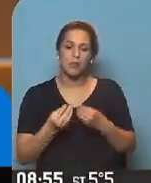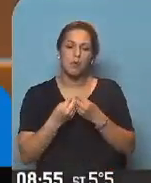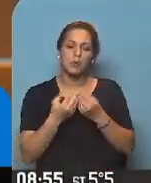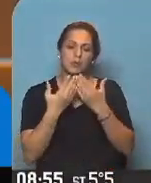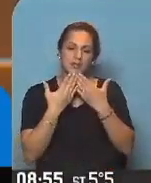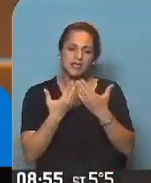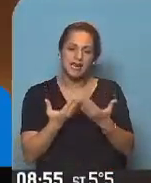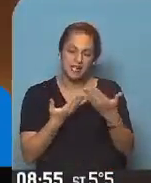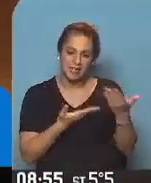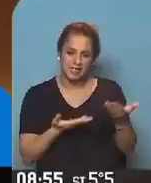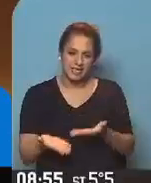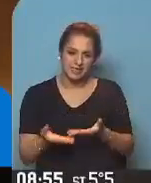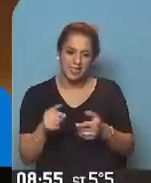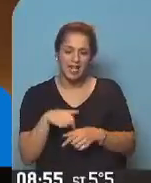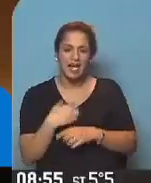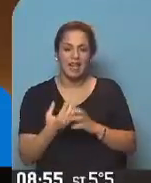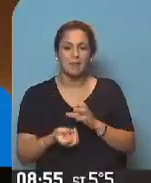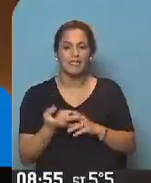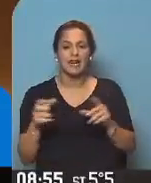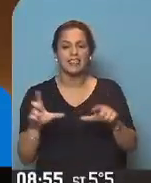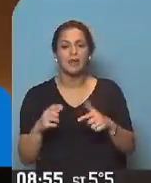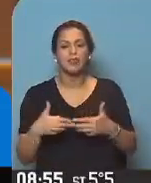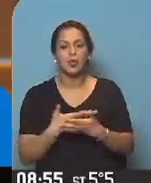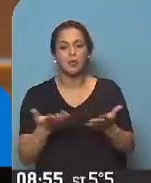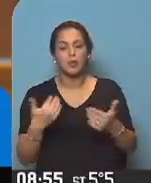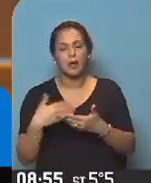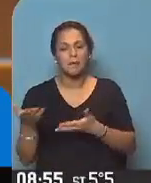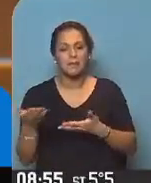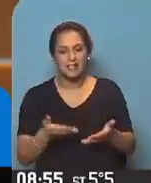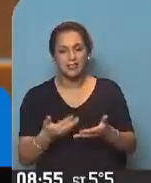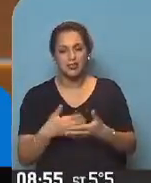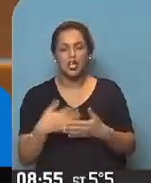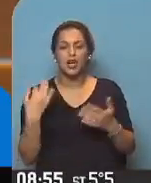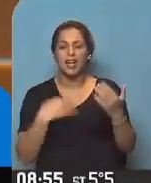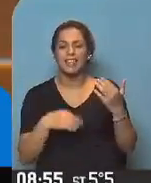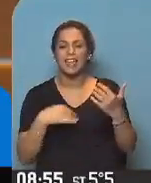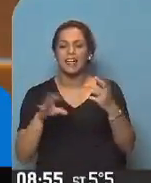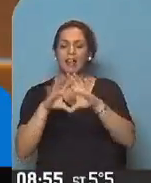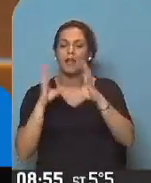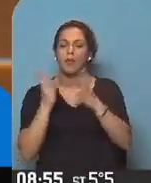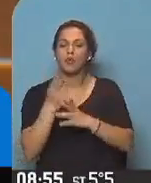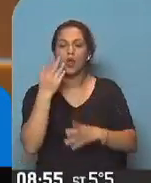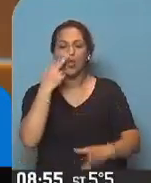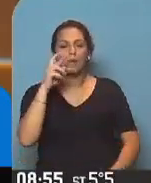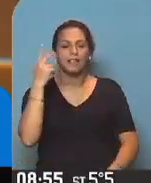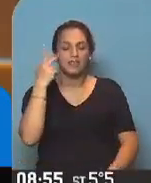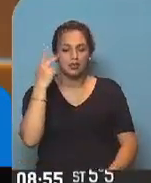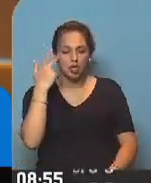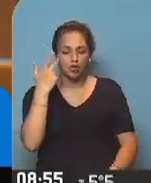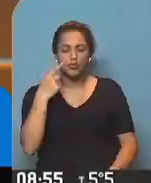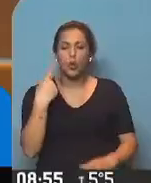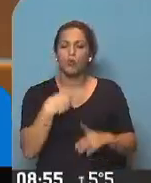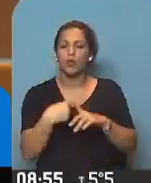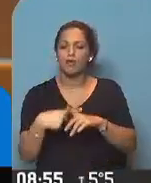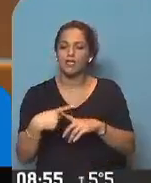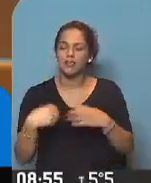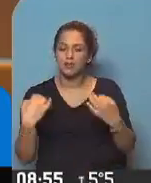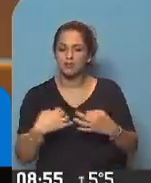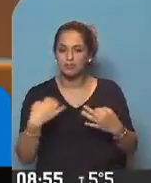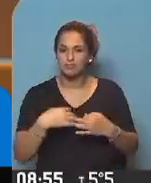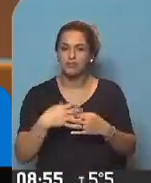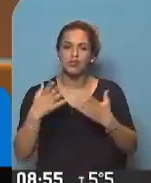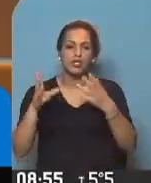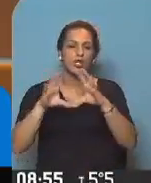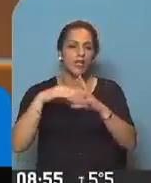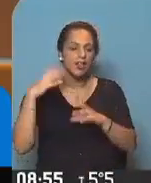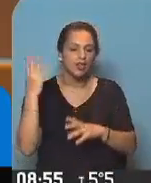por habernos agraciada mañana la televisión pública levitación está hecha guitarras del mundo 2018 es un evento que está en todo el